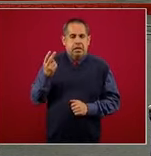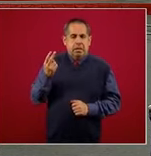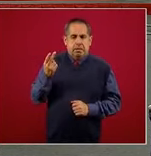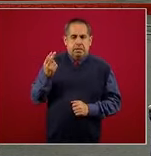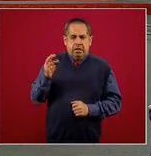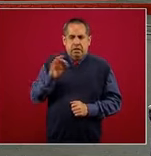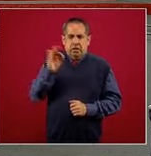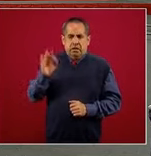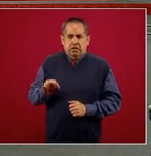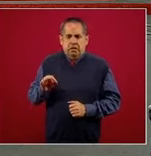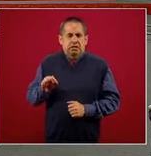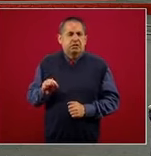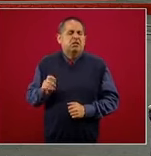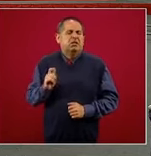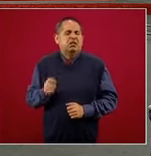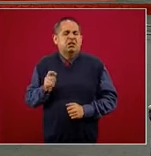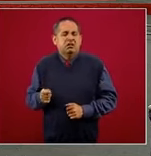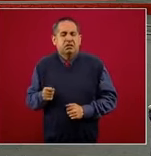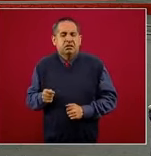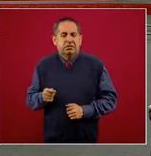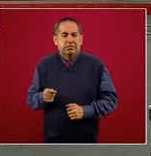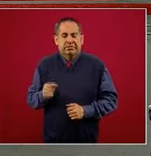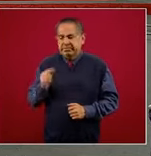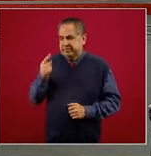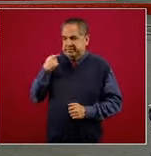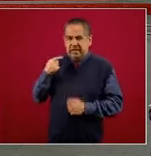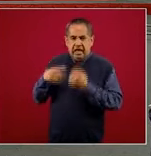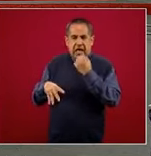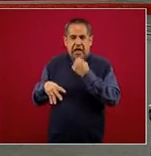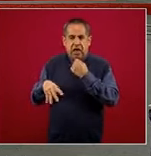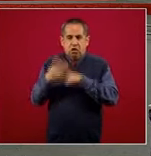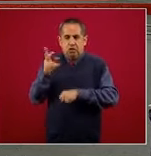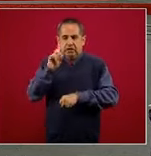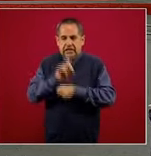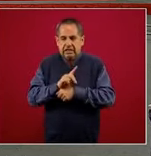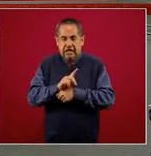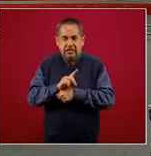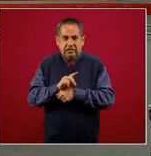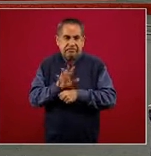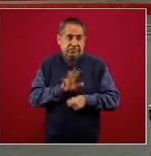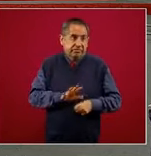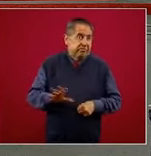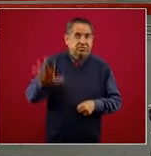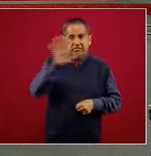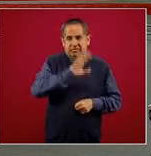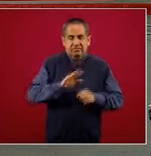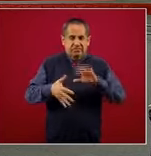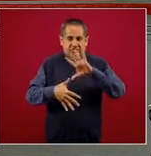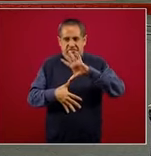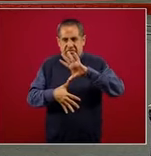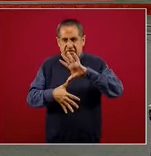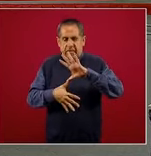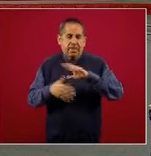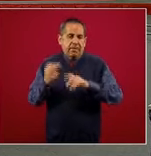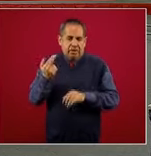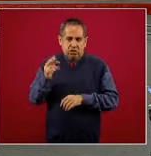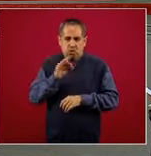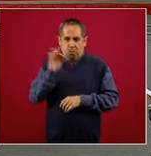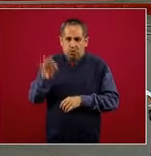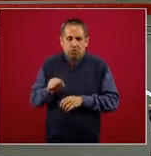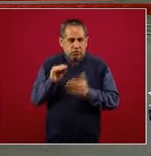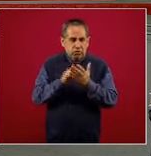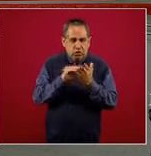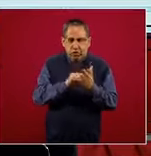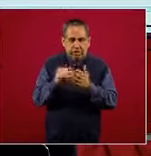25% los casos activos en los últimos 14 días en la región de las Américas, que es el componente